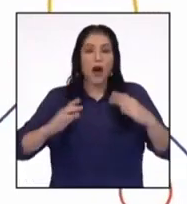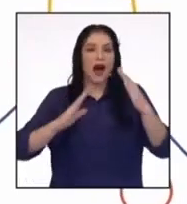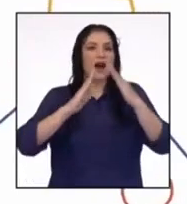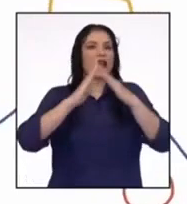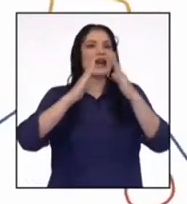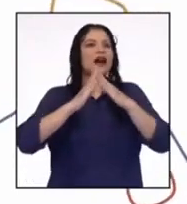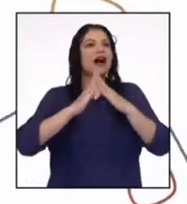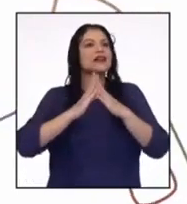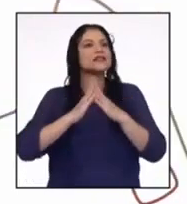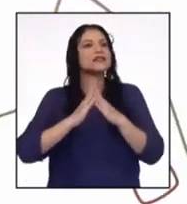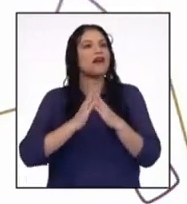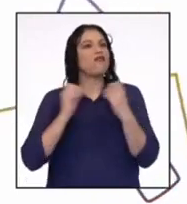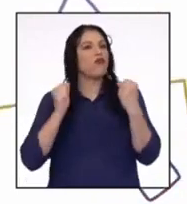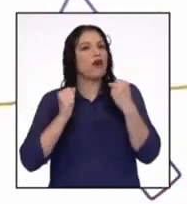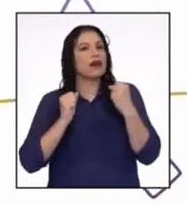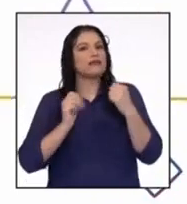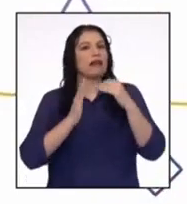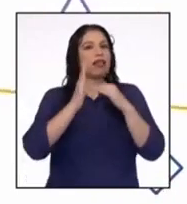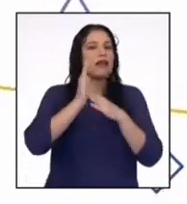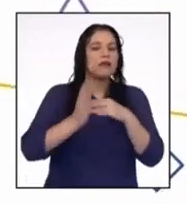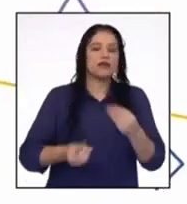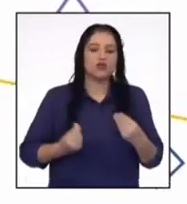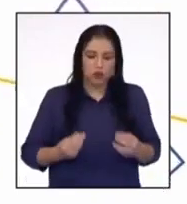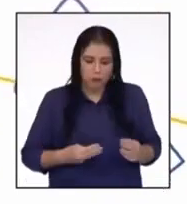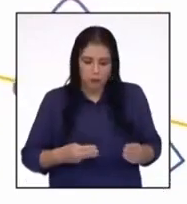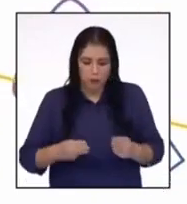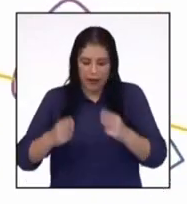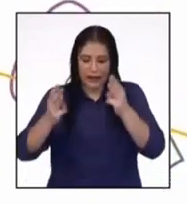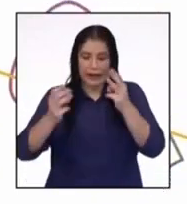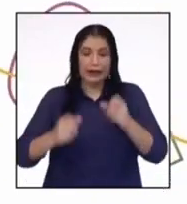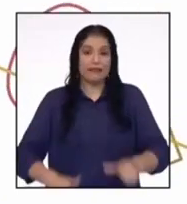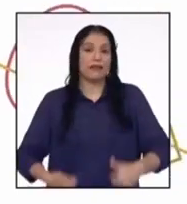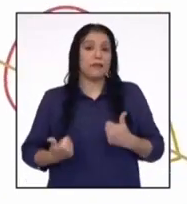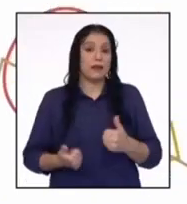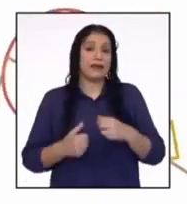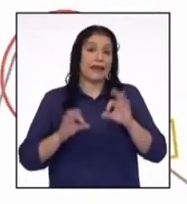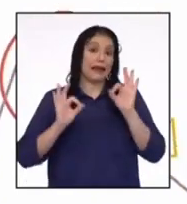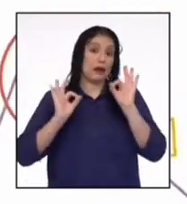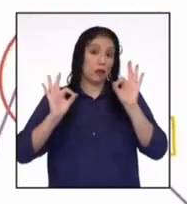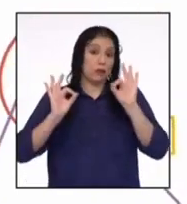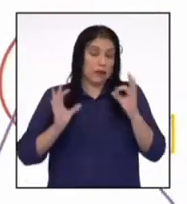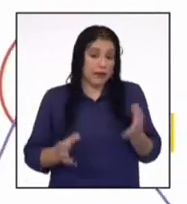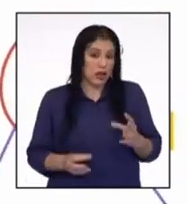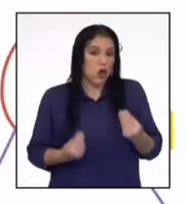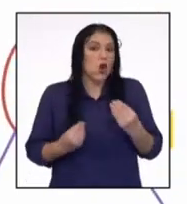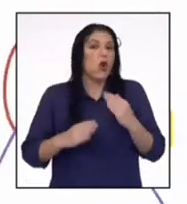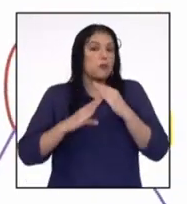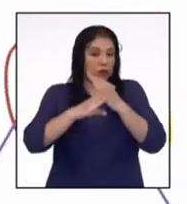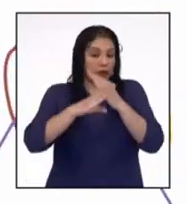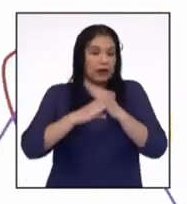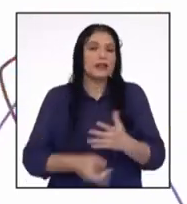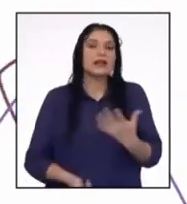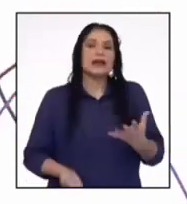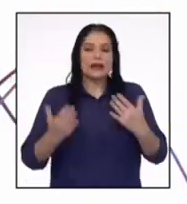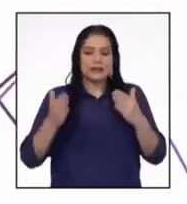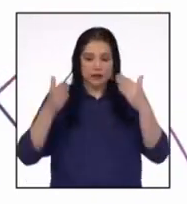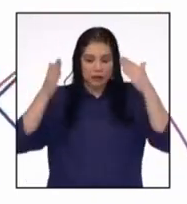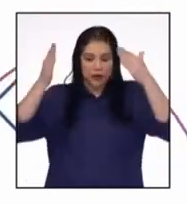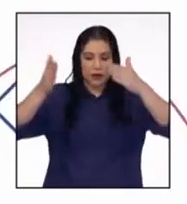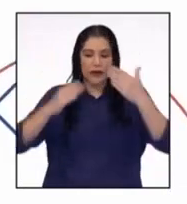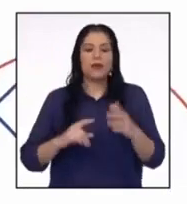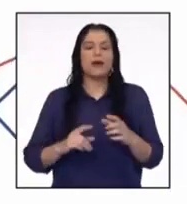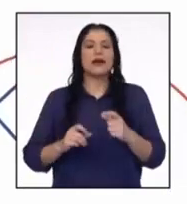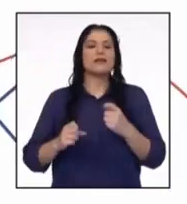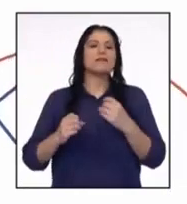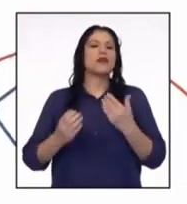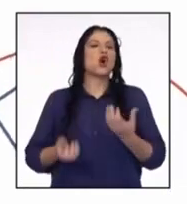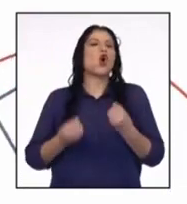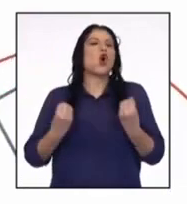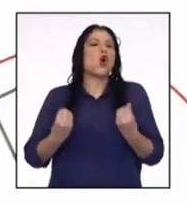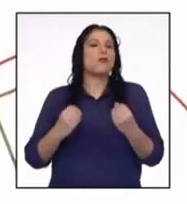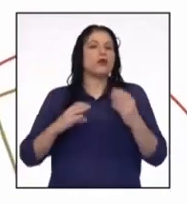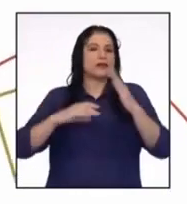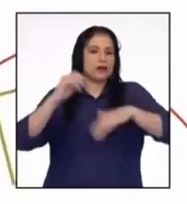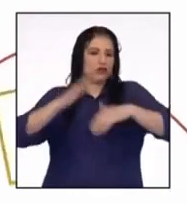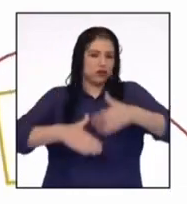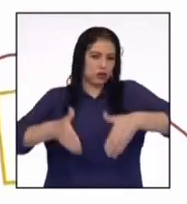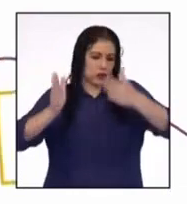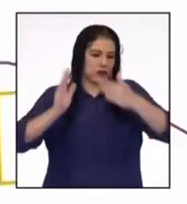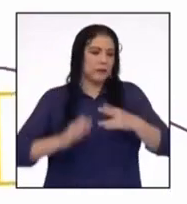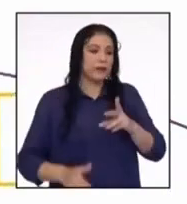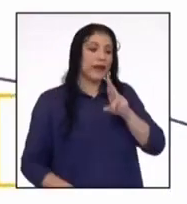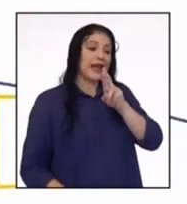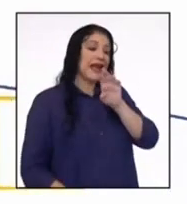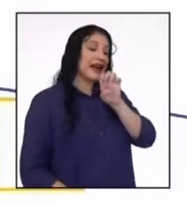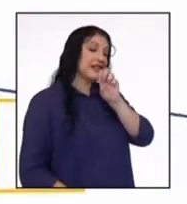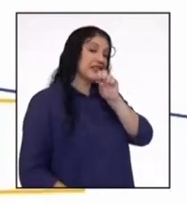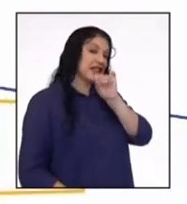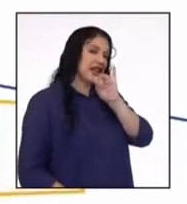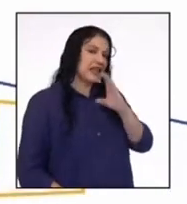debilidad del ser humano y sus medios de vida frente a un peligro. Está centrada en las condiciones físicas de una localidad.